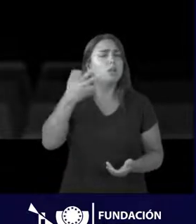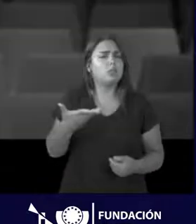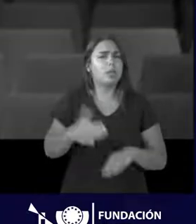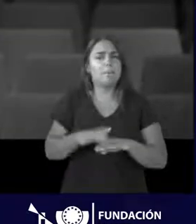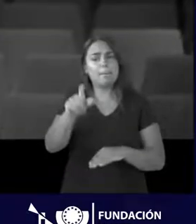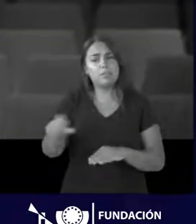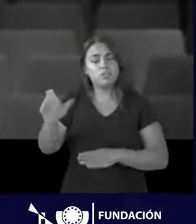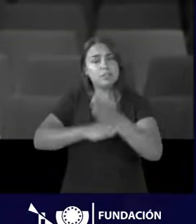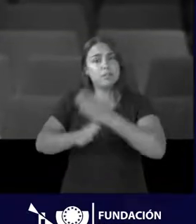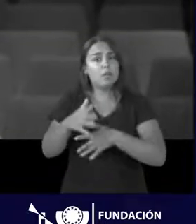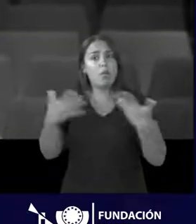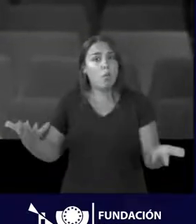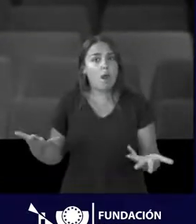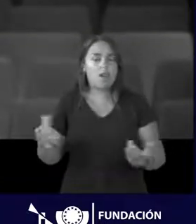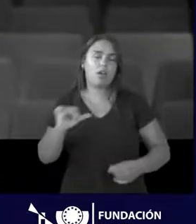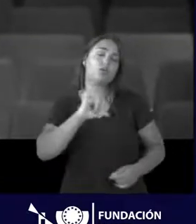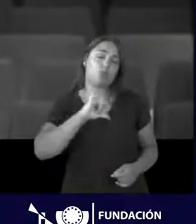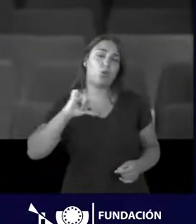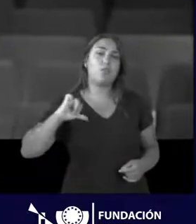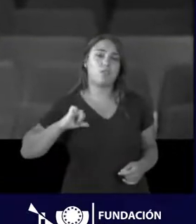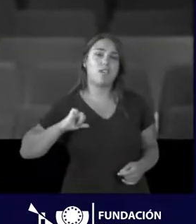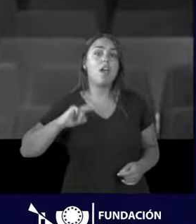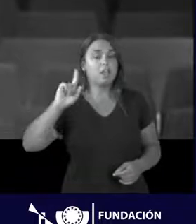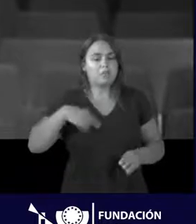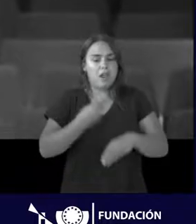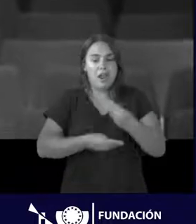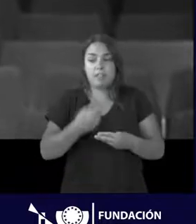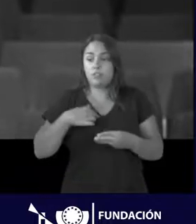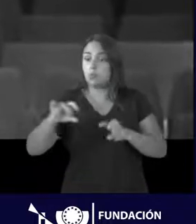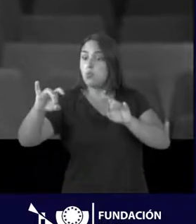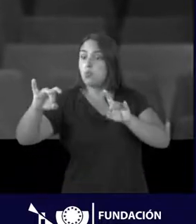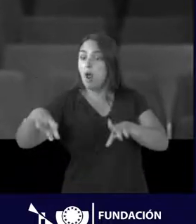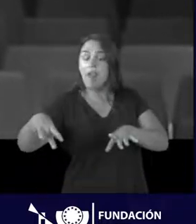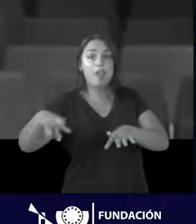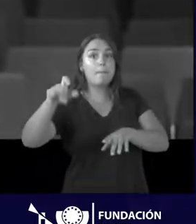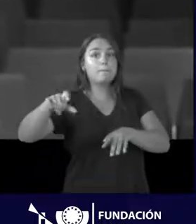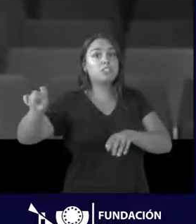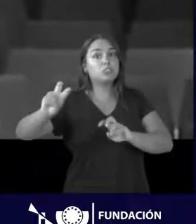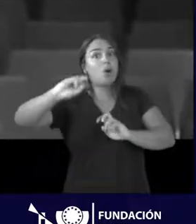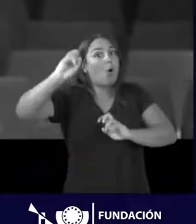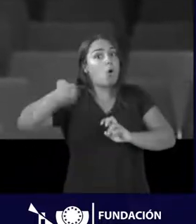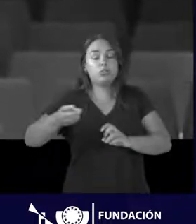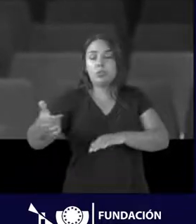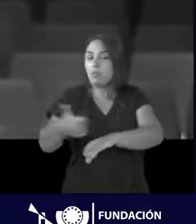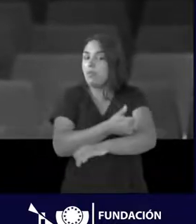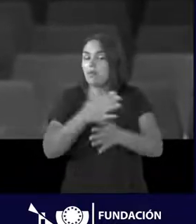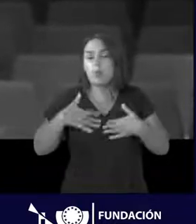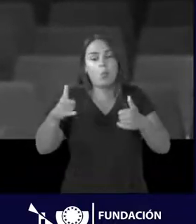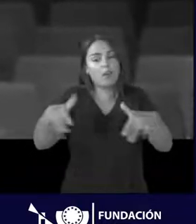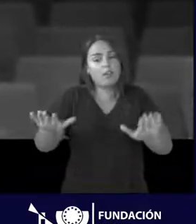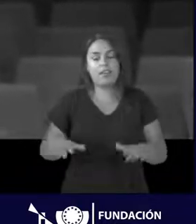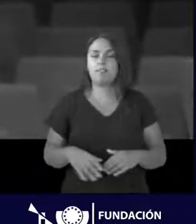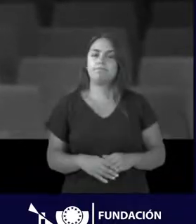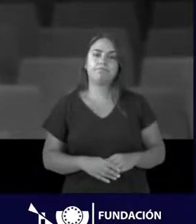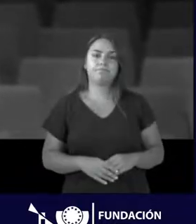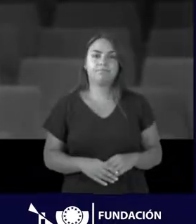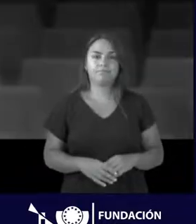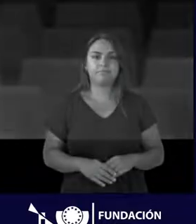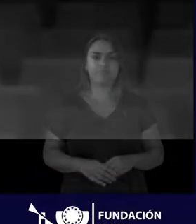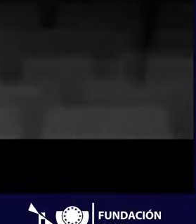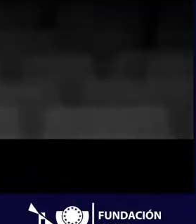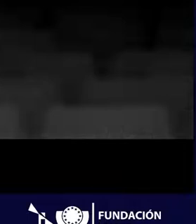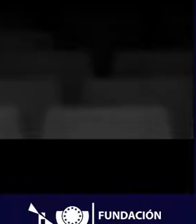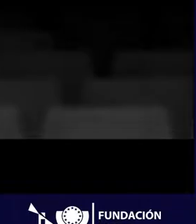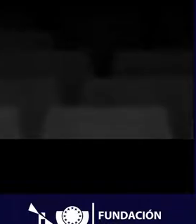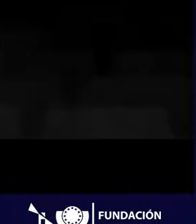algo un valor importante para la persona con discapacidad es la autonomía y el poder hacer lo mismo que puede hacer cualquier ciudadano en cualquier